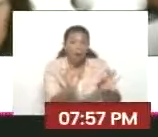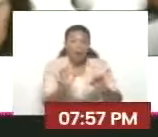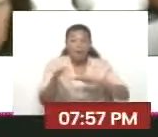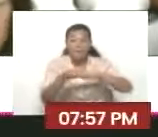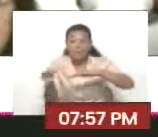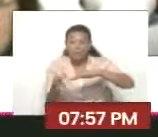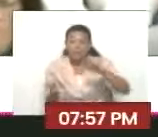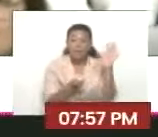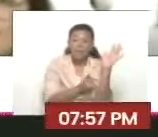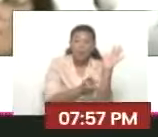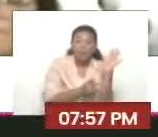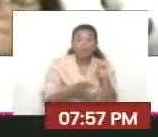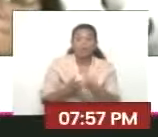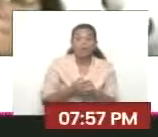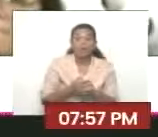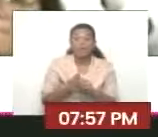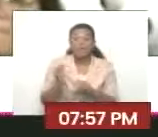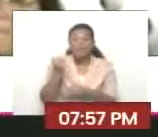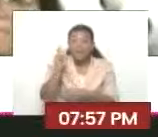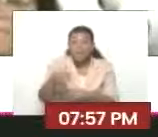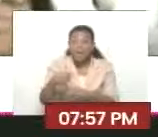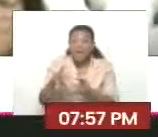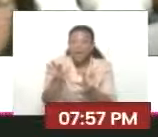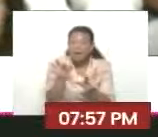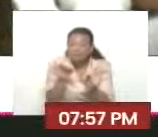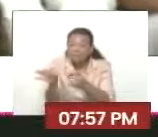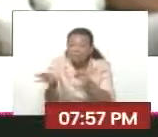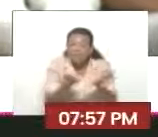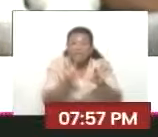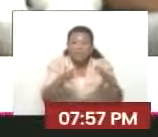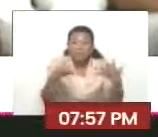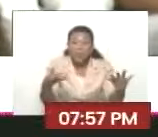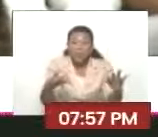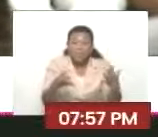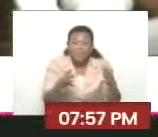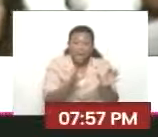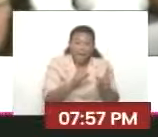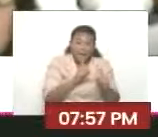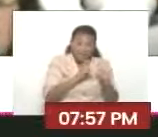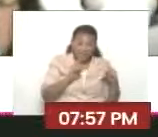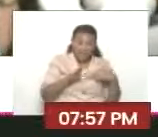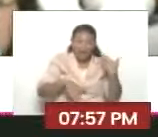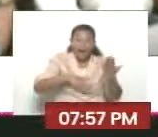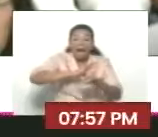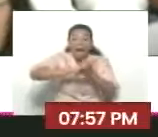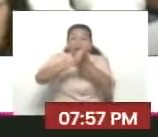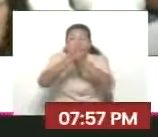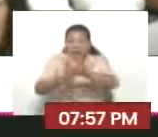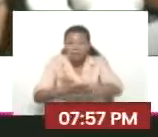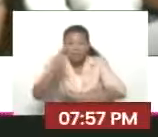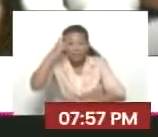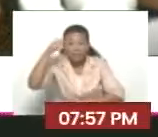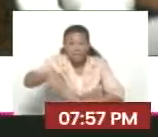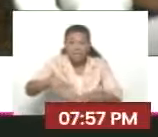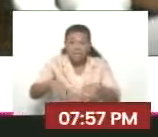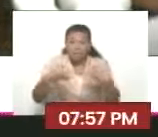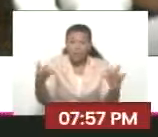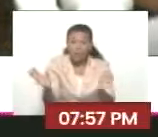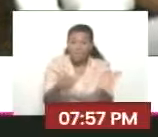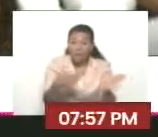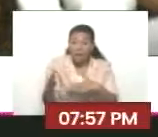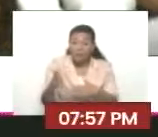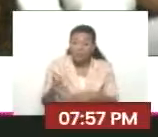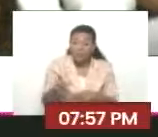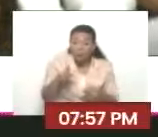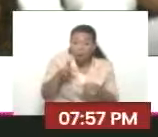estadales, municipales y por comuna de aquí al 19 de marzo, más el registro de voluntariado. Y a partir del 19, que haremos el